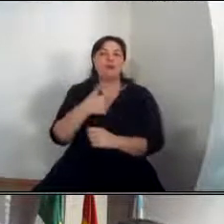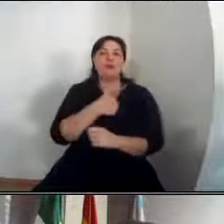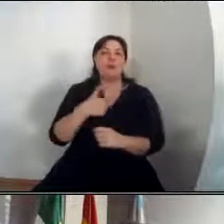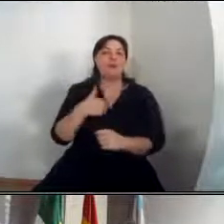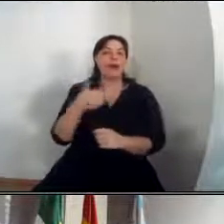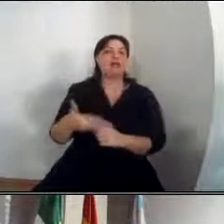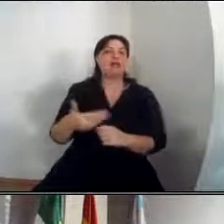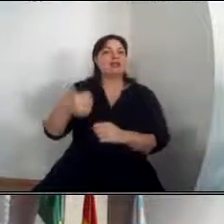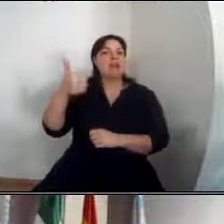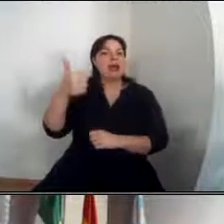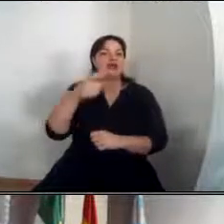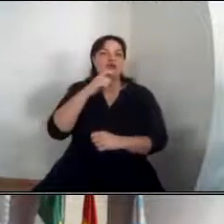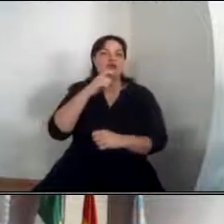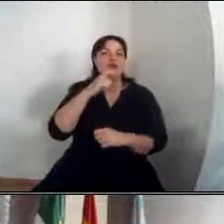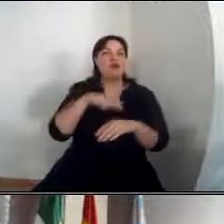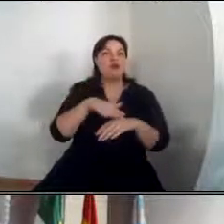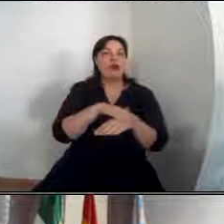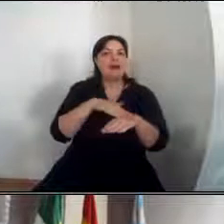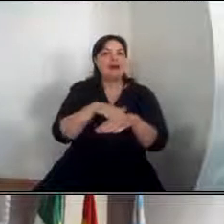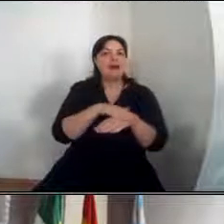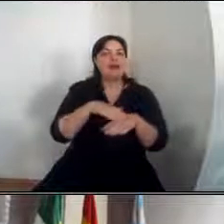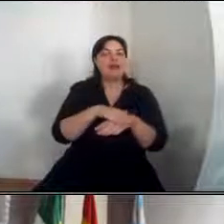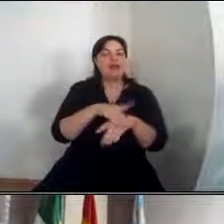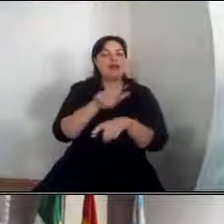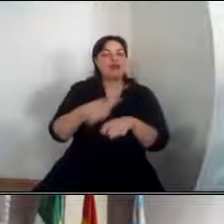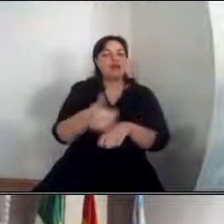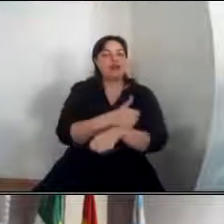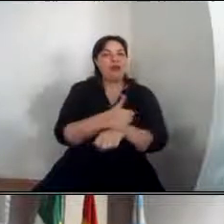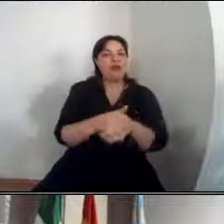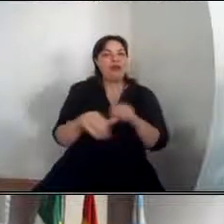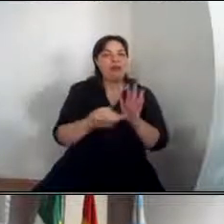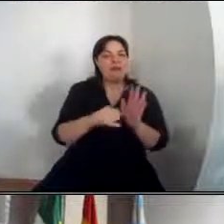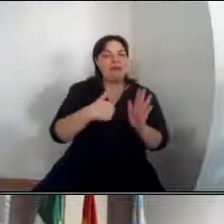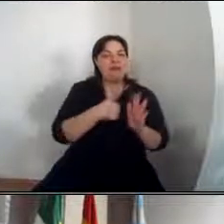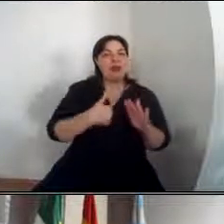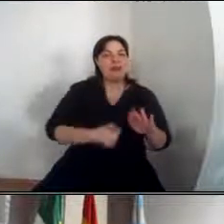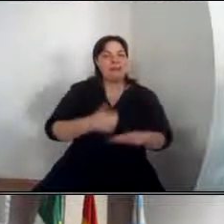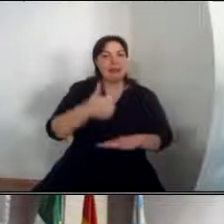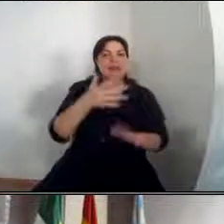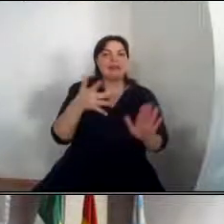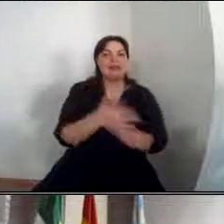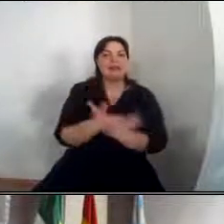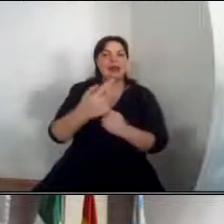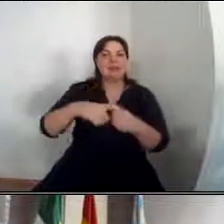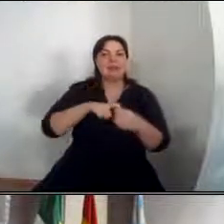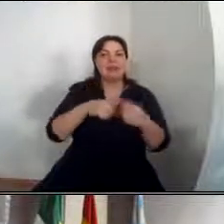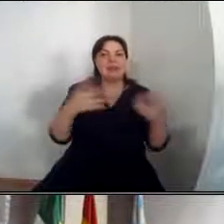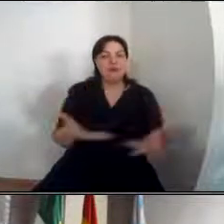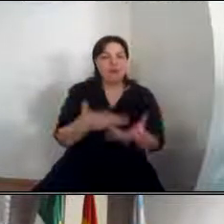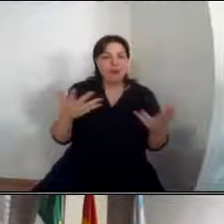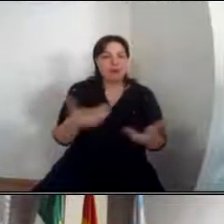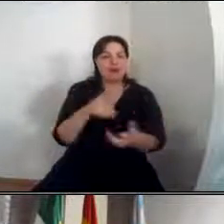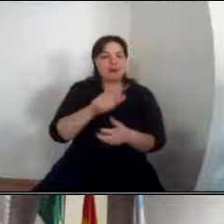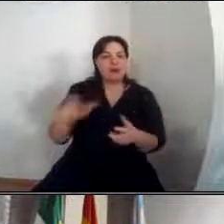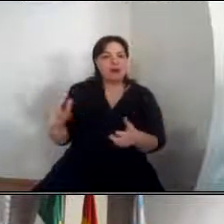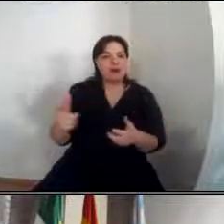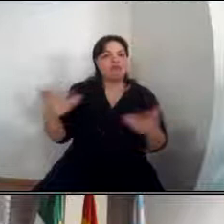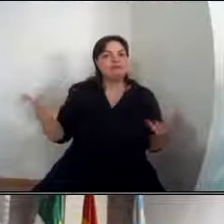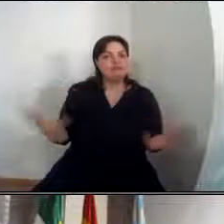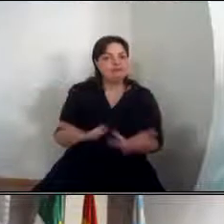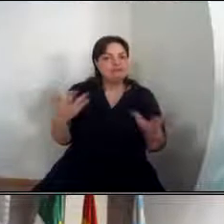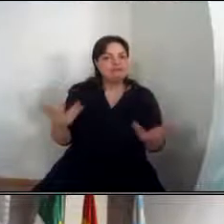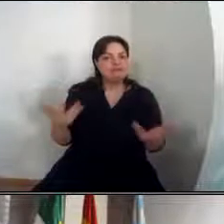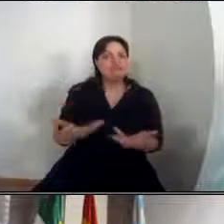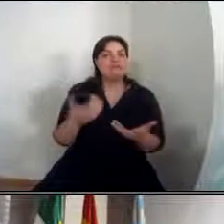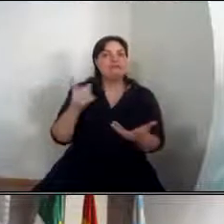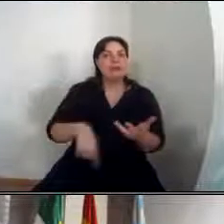a las administraciones más próximas a los ciudadanos, es decir, fomentando la participación de la gente, fomentando la participación